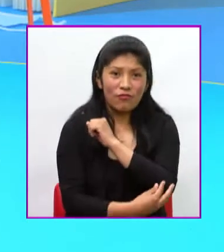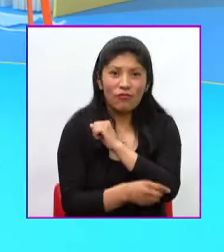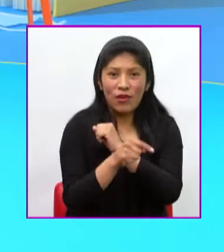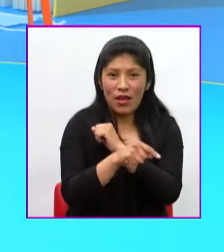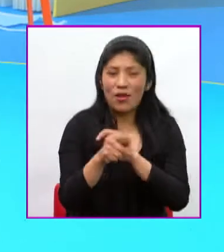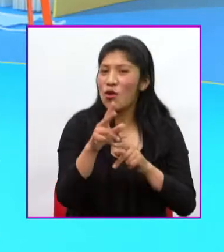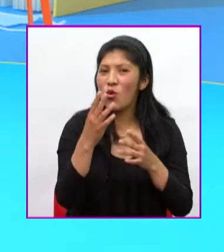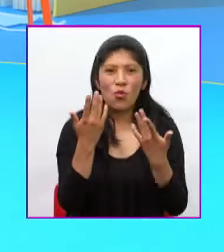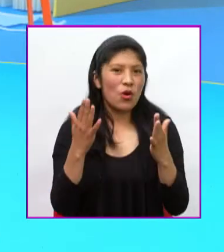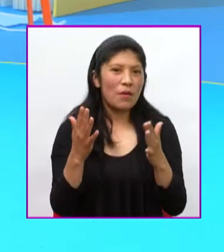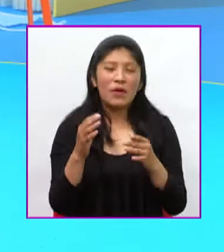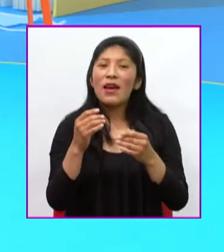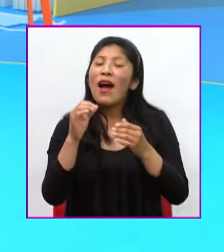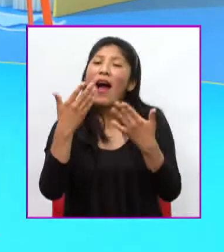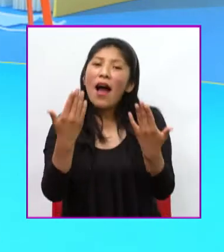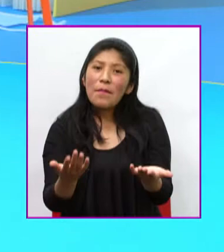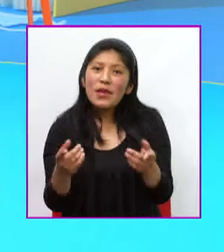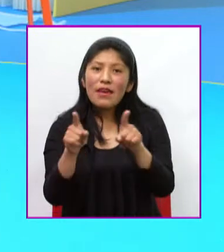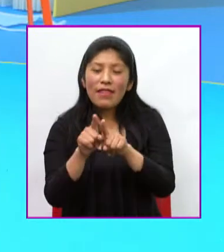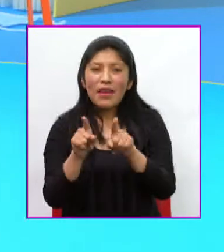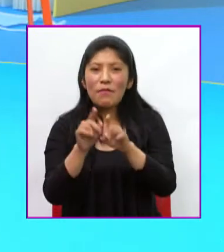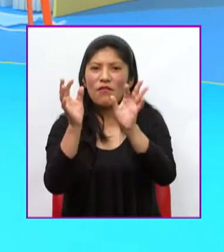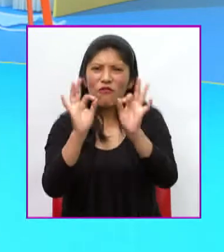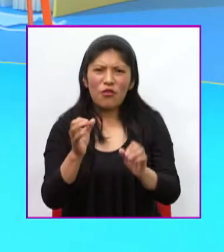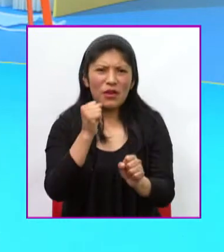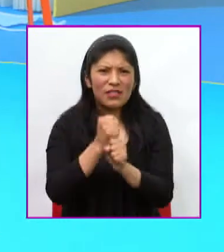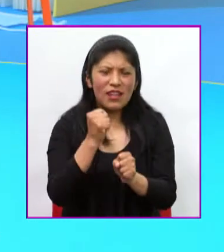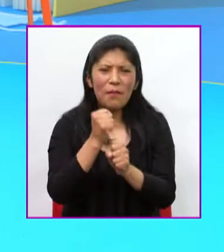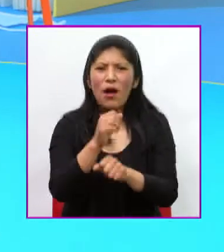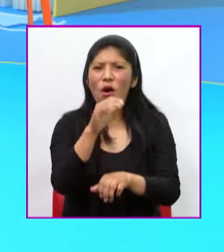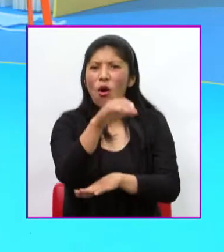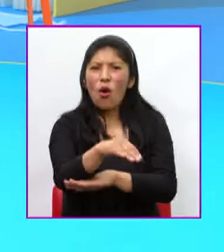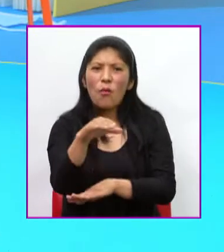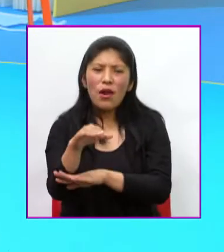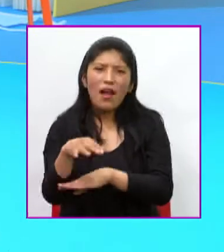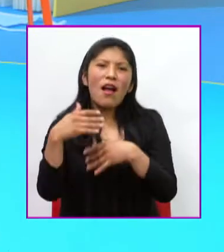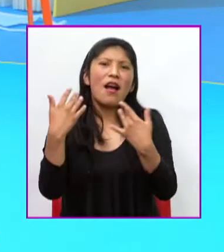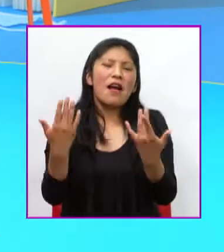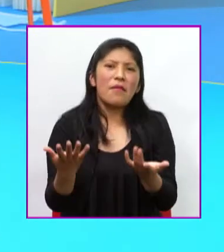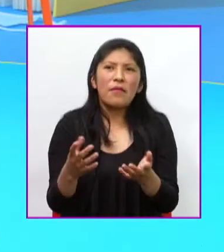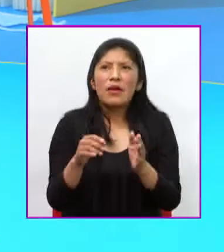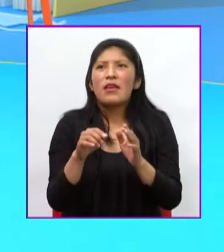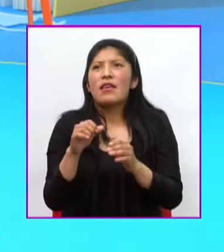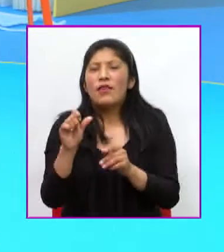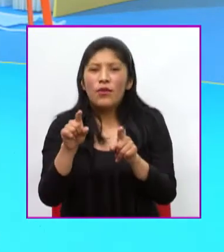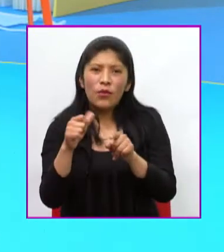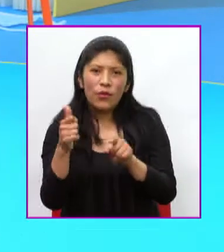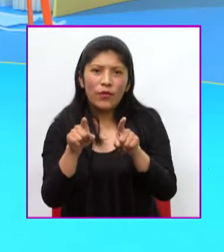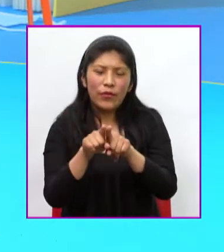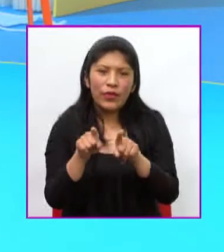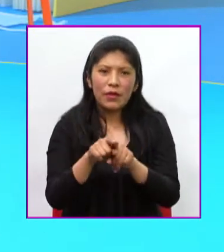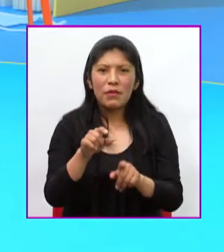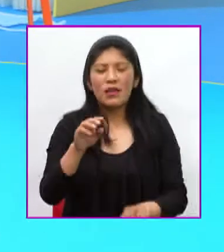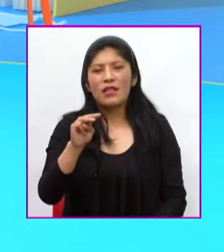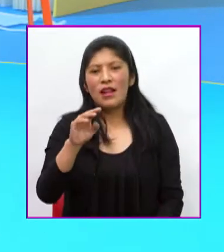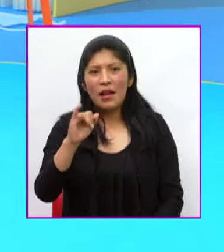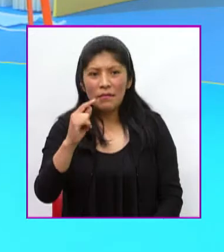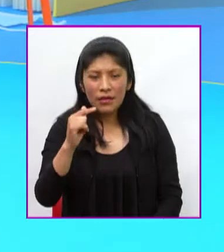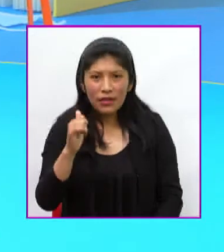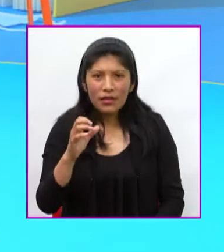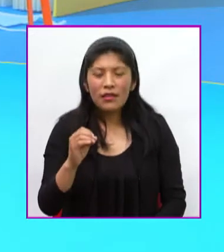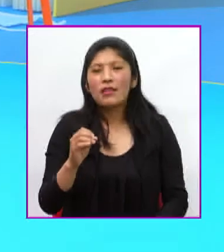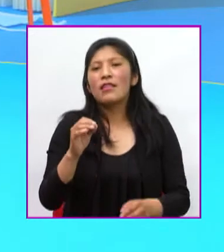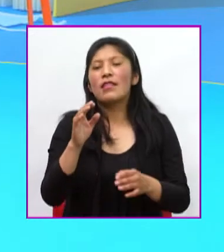trabajo obligatorio y forzoso. Es el caso de la mita, la encomienda y los